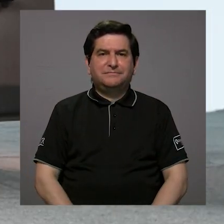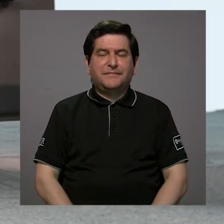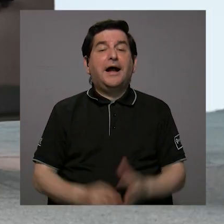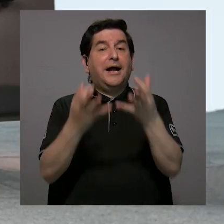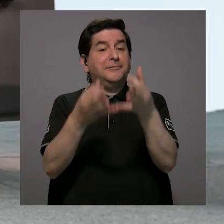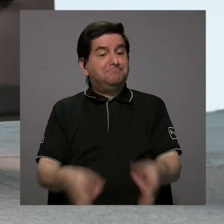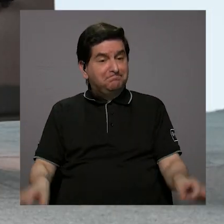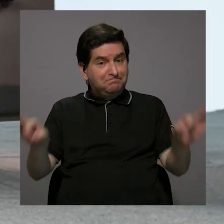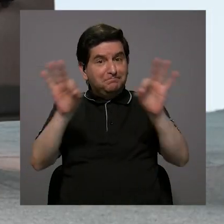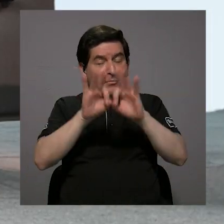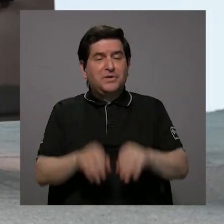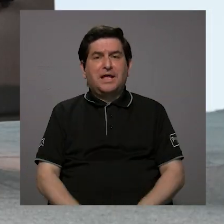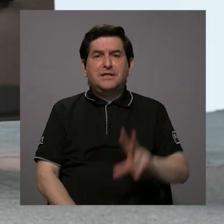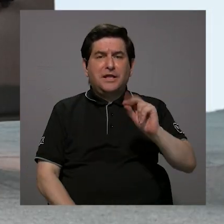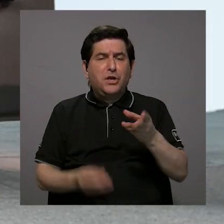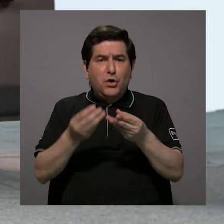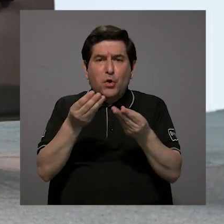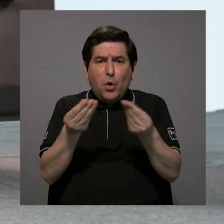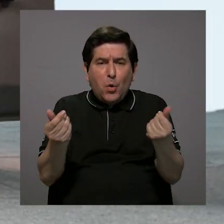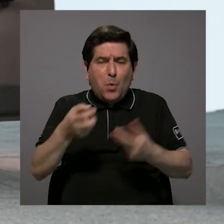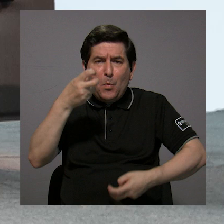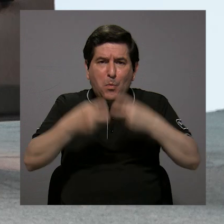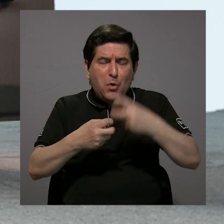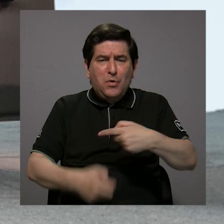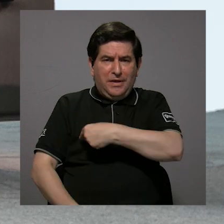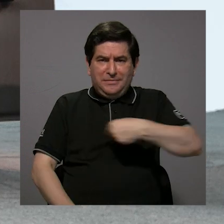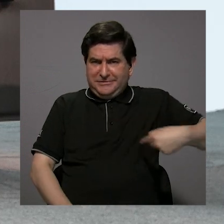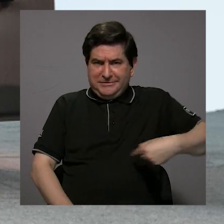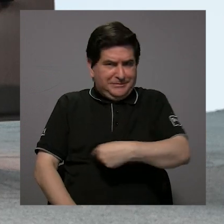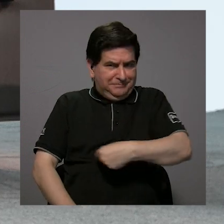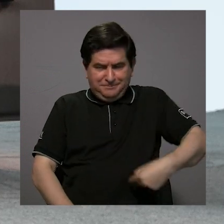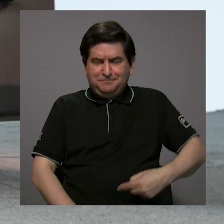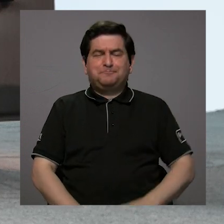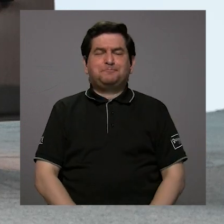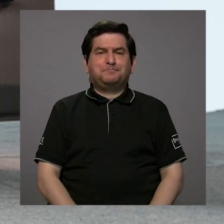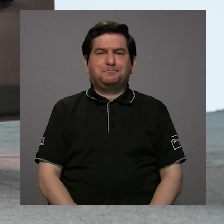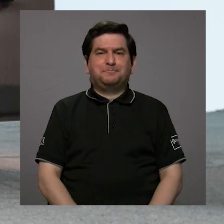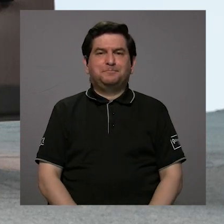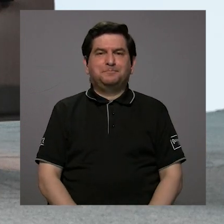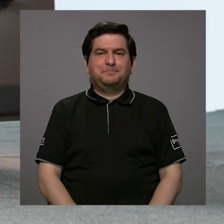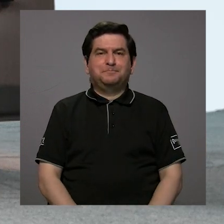Entonces es muy importante que no vaya a provocar problemas gastrointestinales.